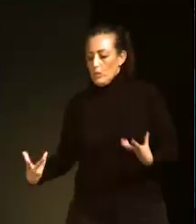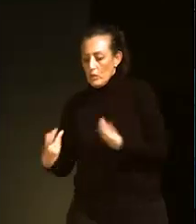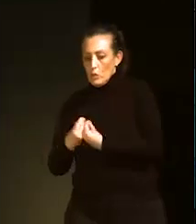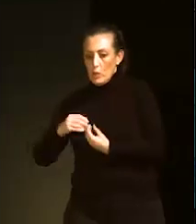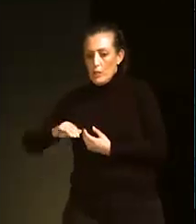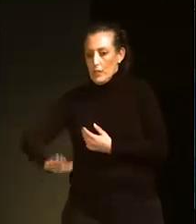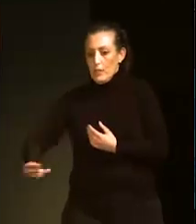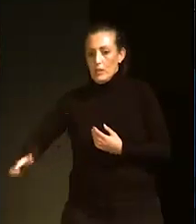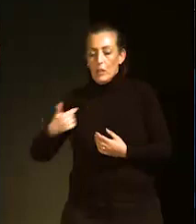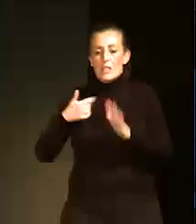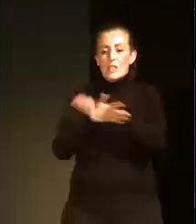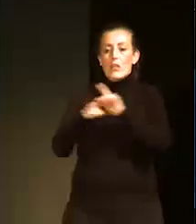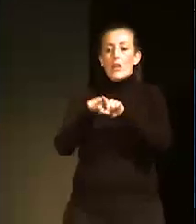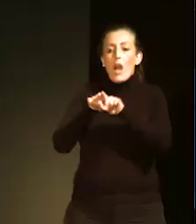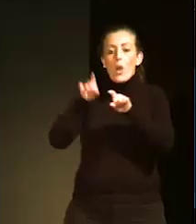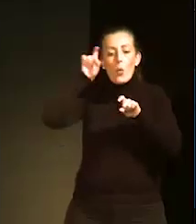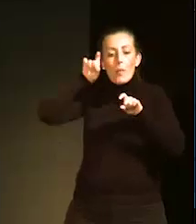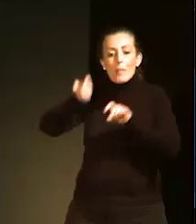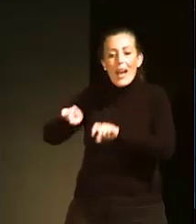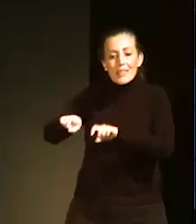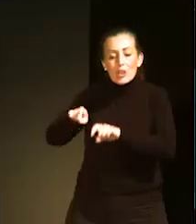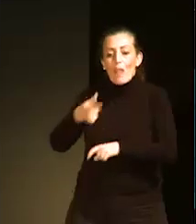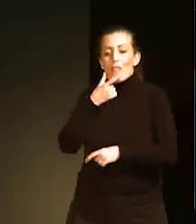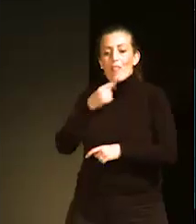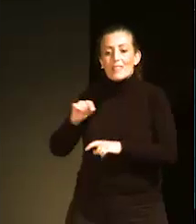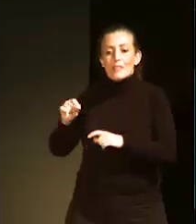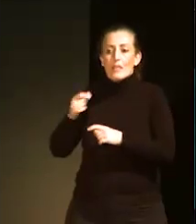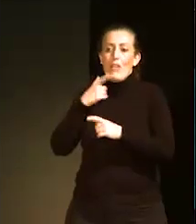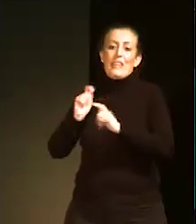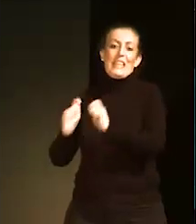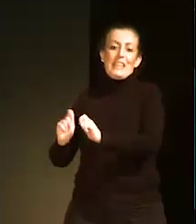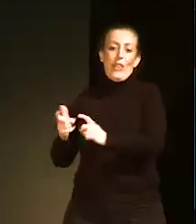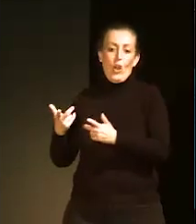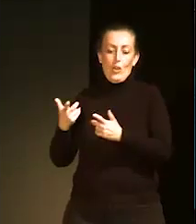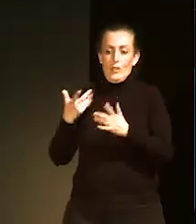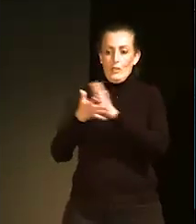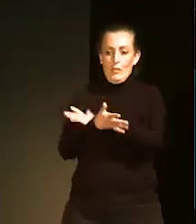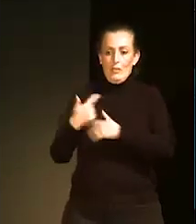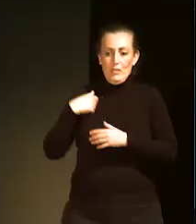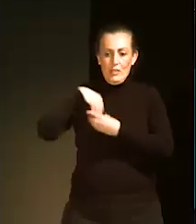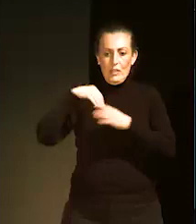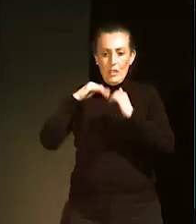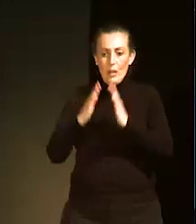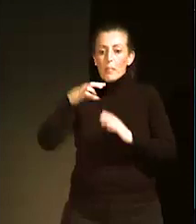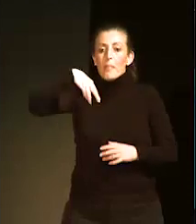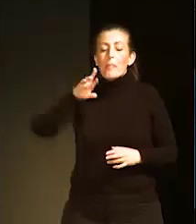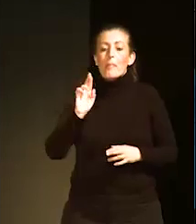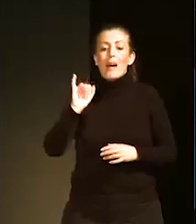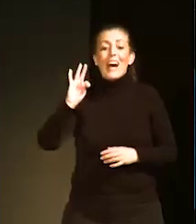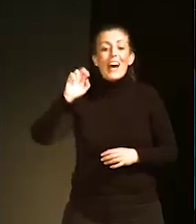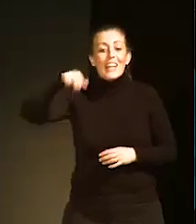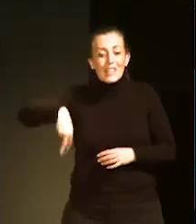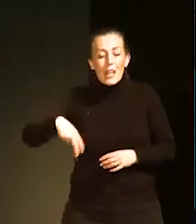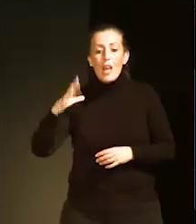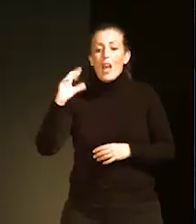se convierte en el maestro en el facilitador en casa ellos martín y carlos